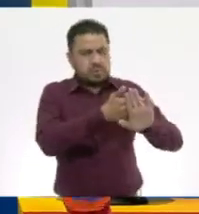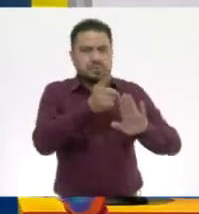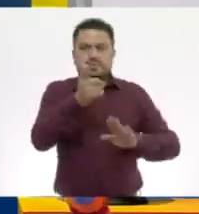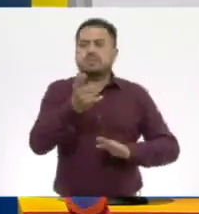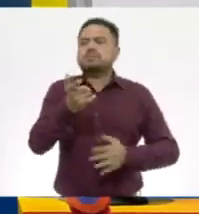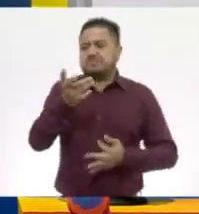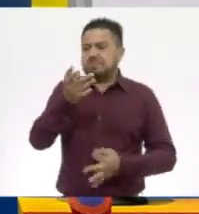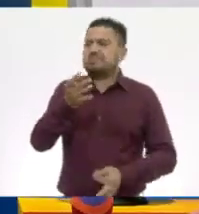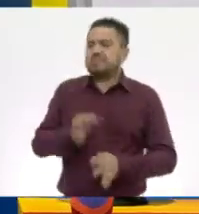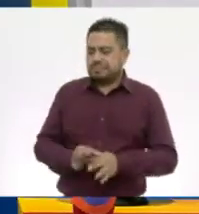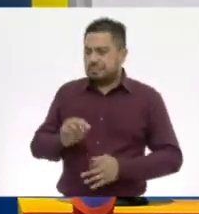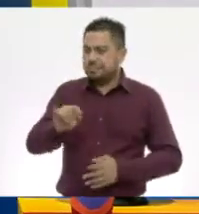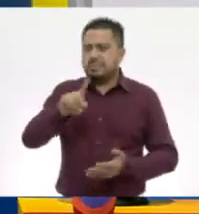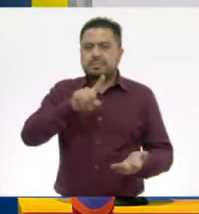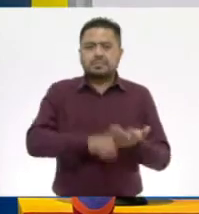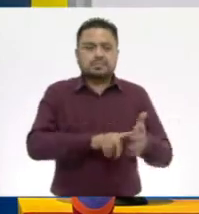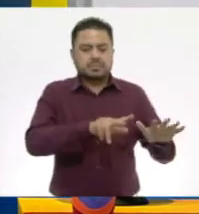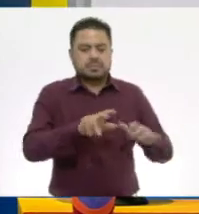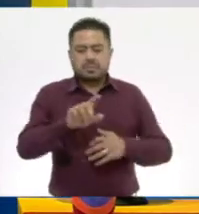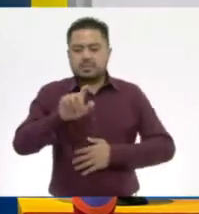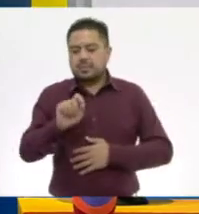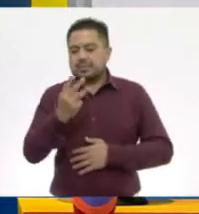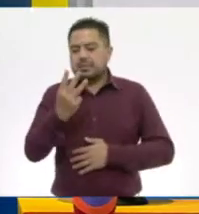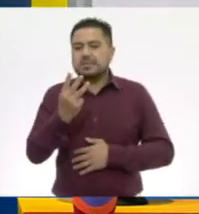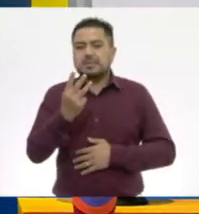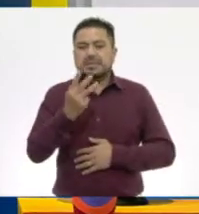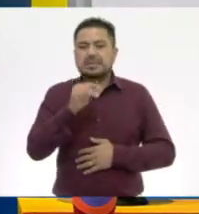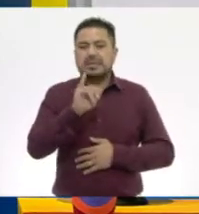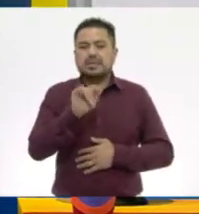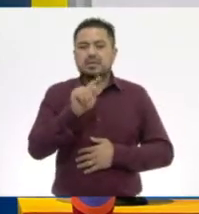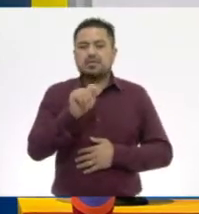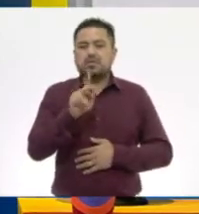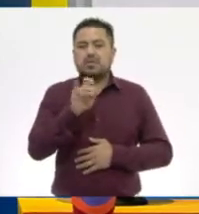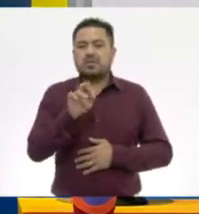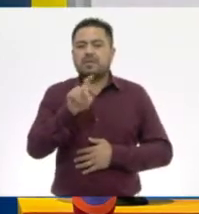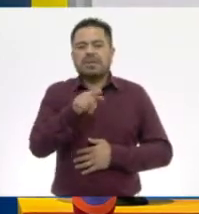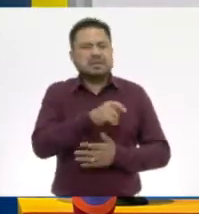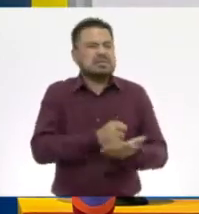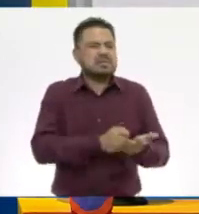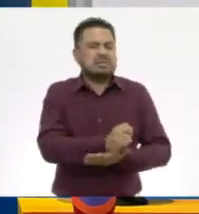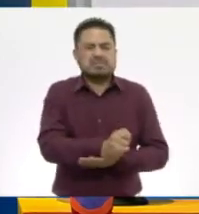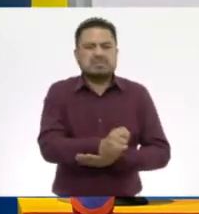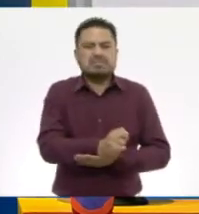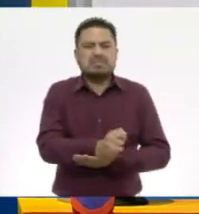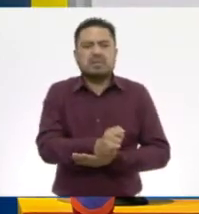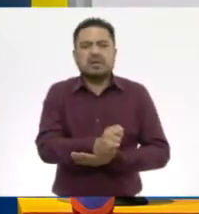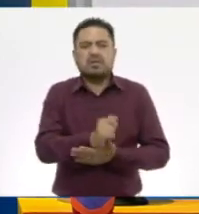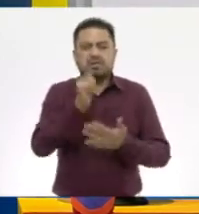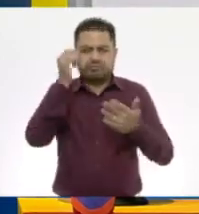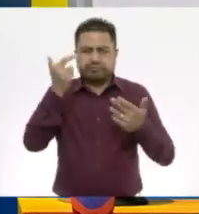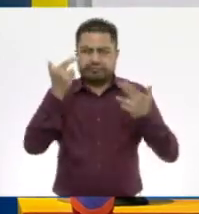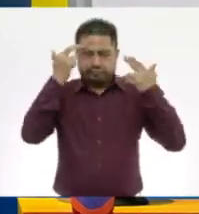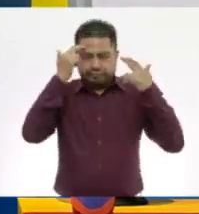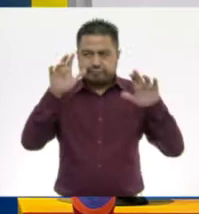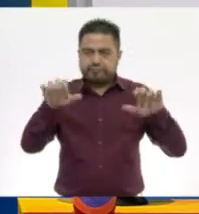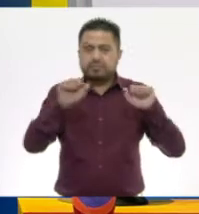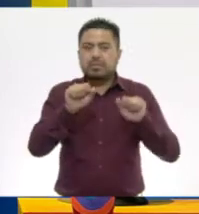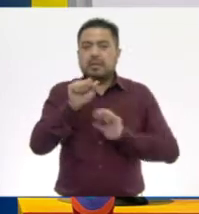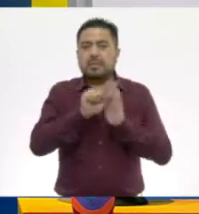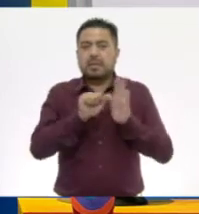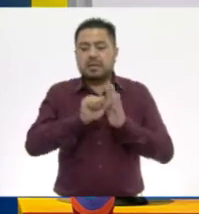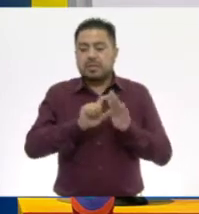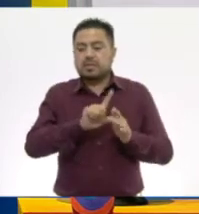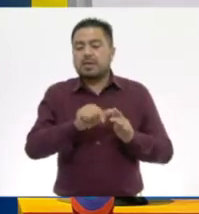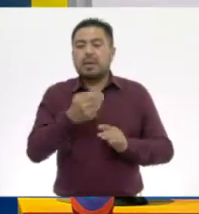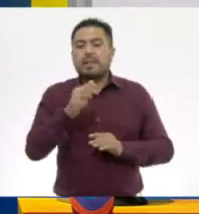en lo correcto. En 1823, Iturbide decidió abdicar a la corona y unos meses después, en